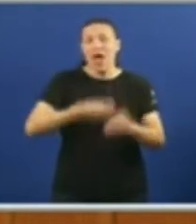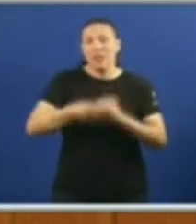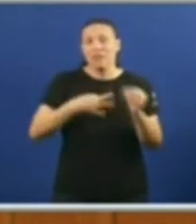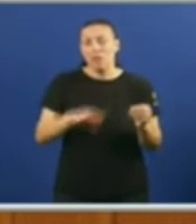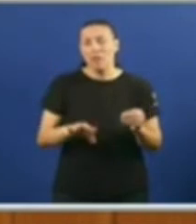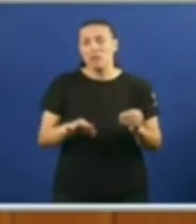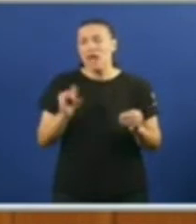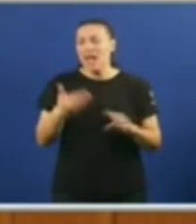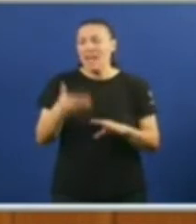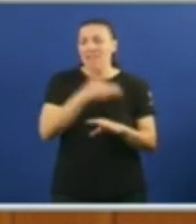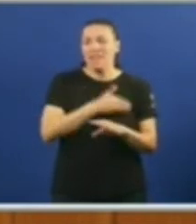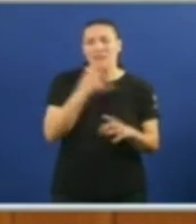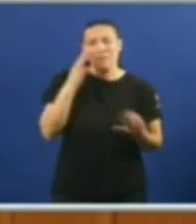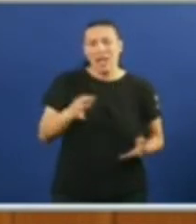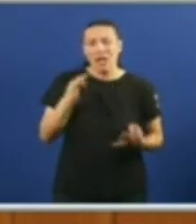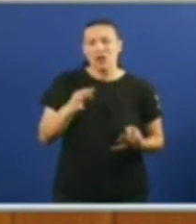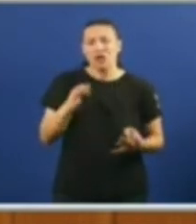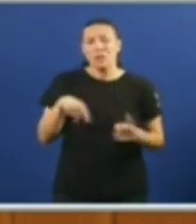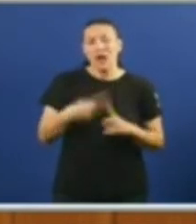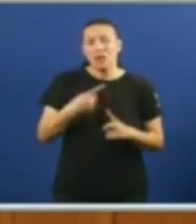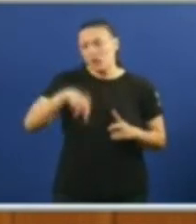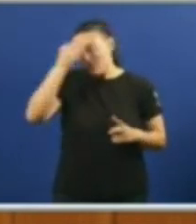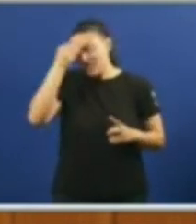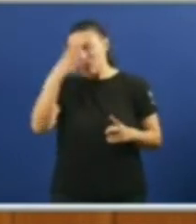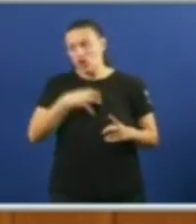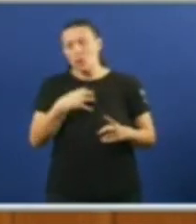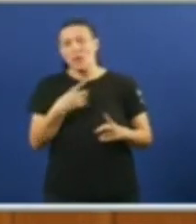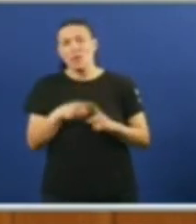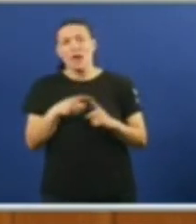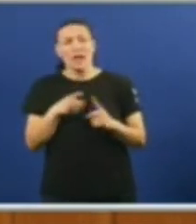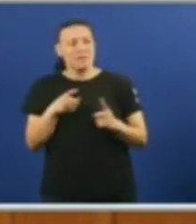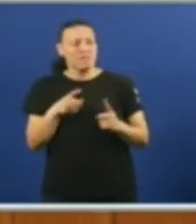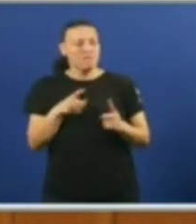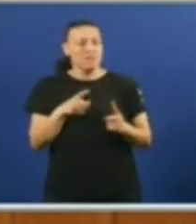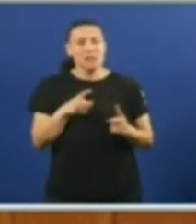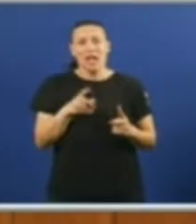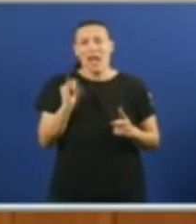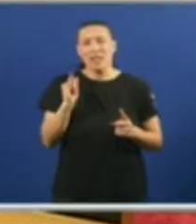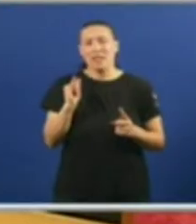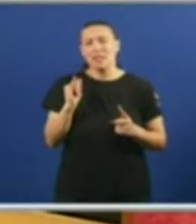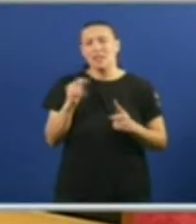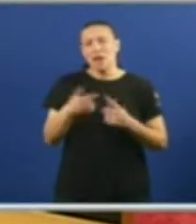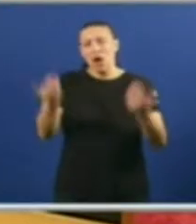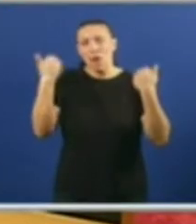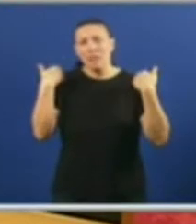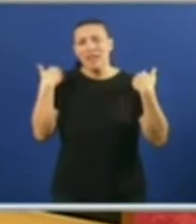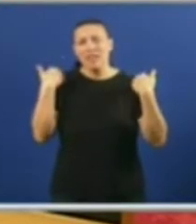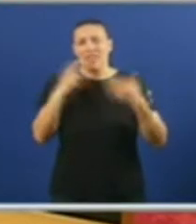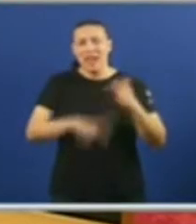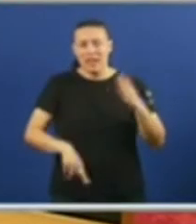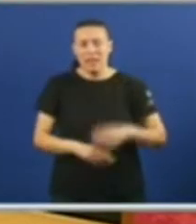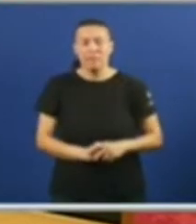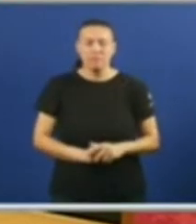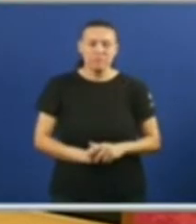moi perigoso e desde logo creemos que non pode ter cabida este aspecto que invade ademais as competencias de